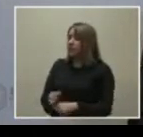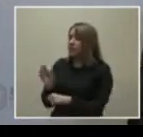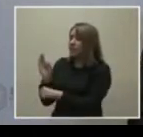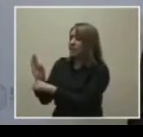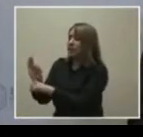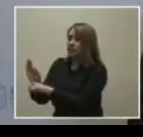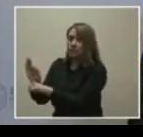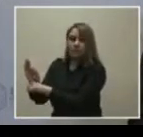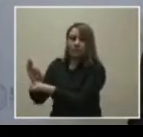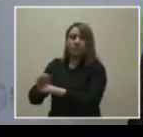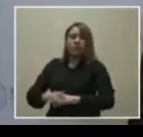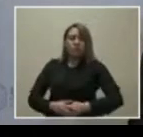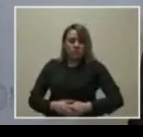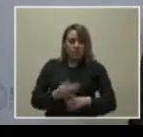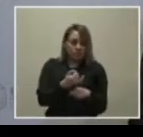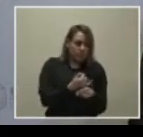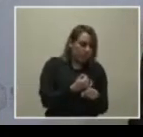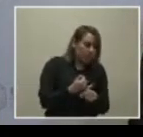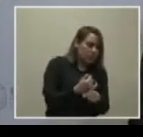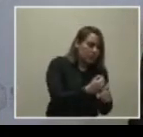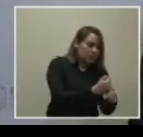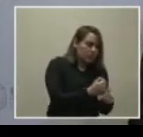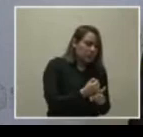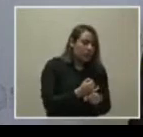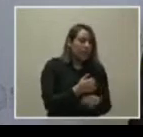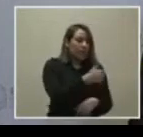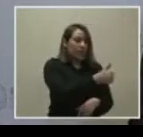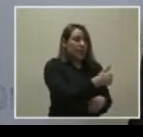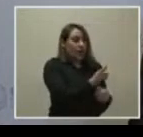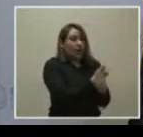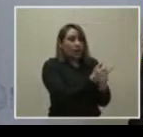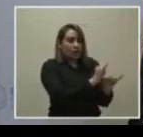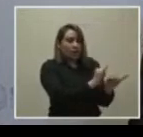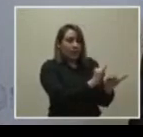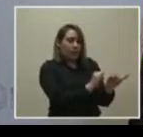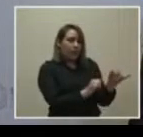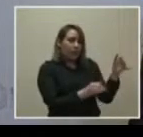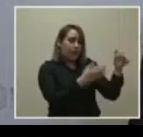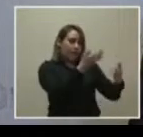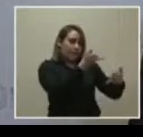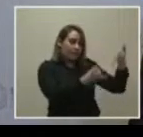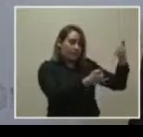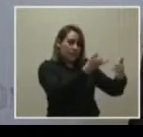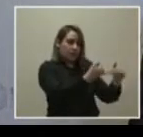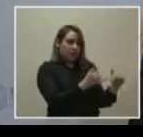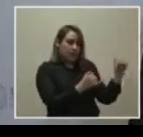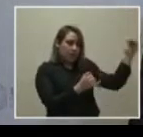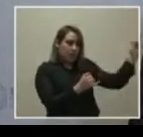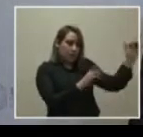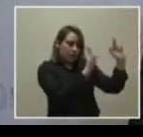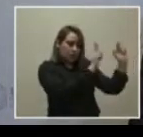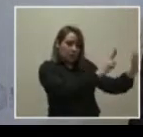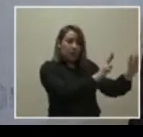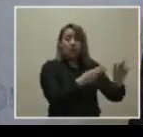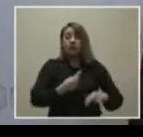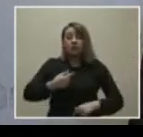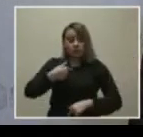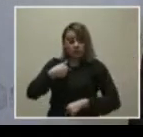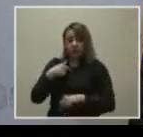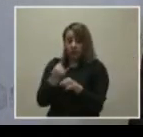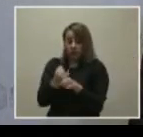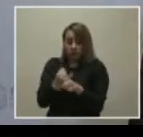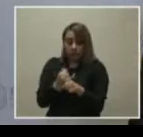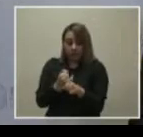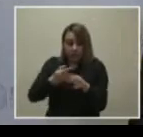investigaciones, evidentemente respetando la autonomía de la Fiscalía, pero dando seguimiento a la